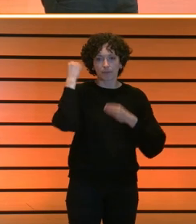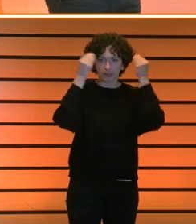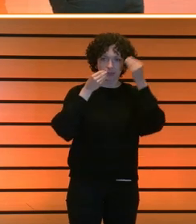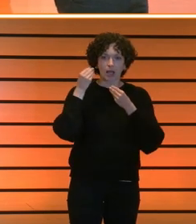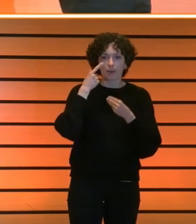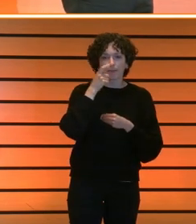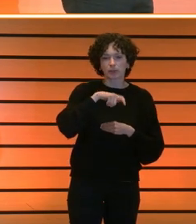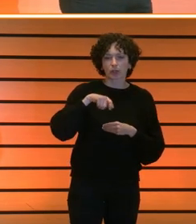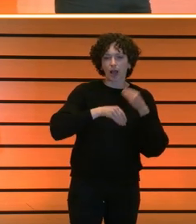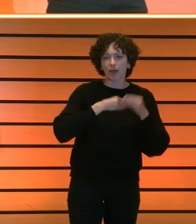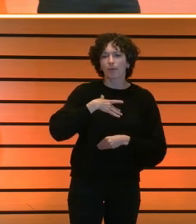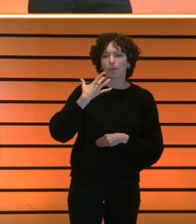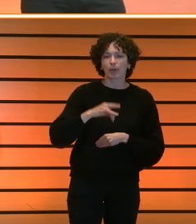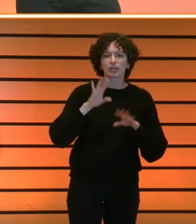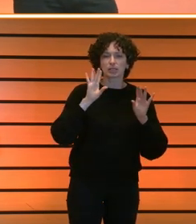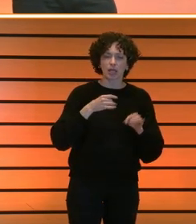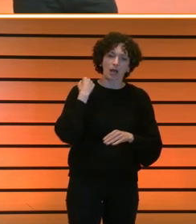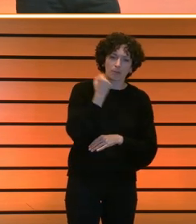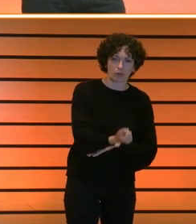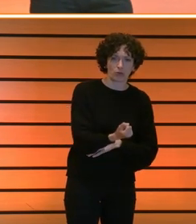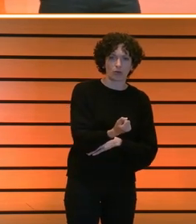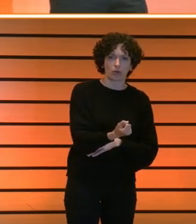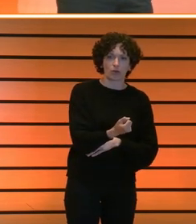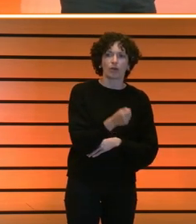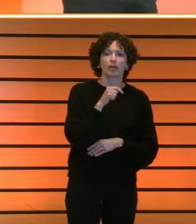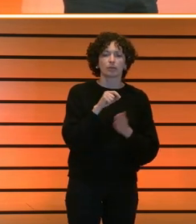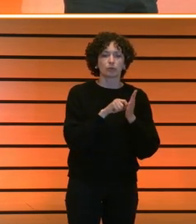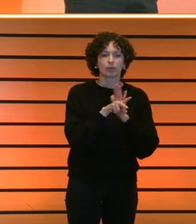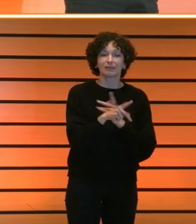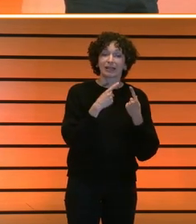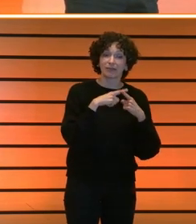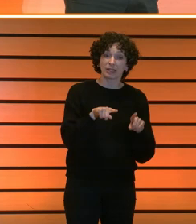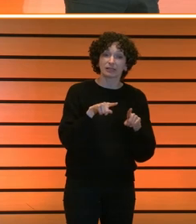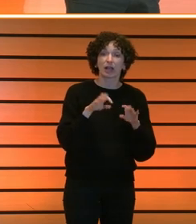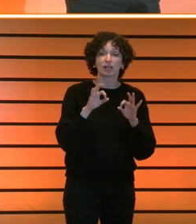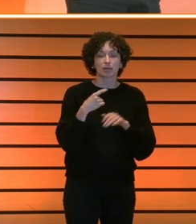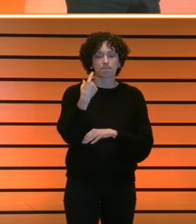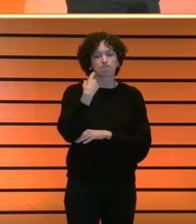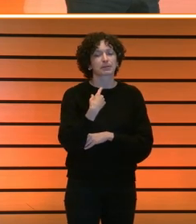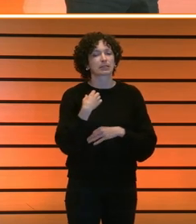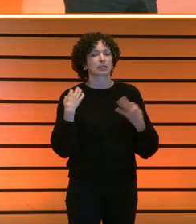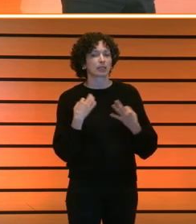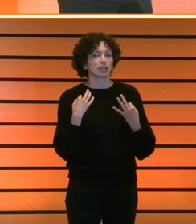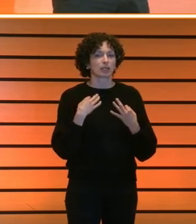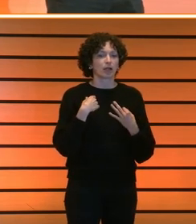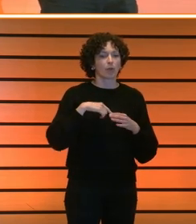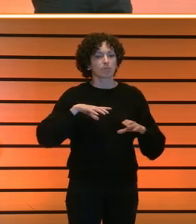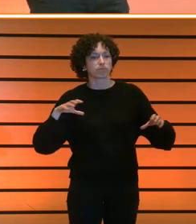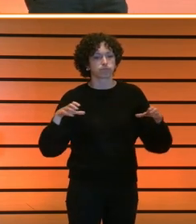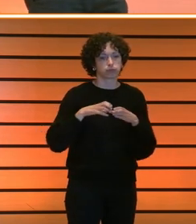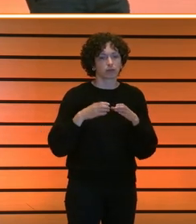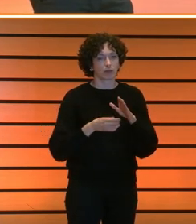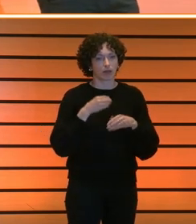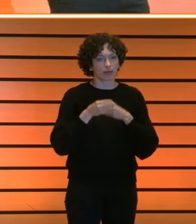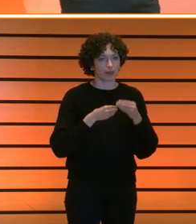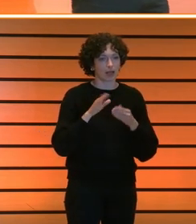lo que las personas pueden hacer este cambio de enfoque lo que nos obliga es hacer cocreación decir hasta ahora